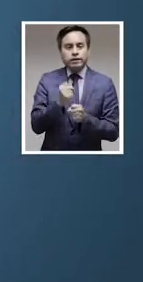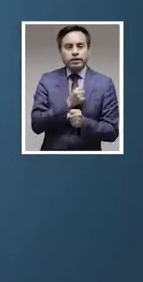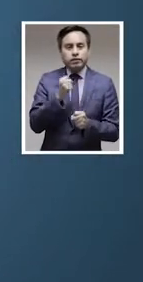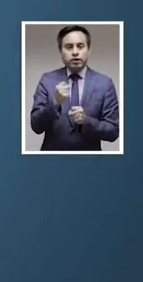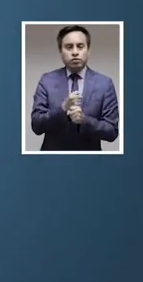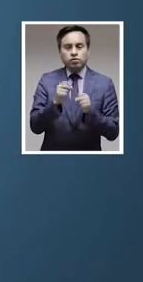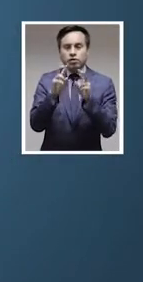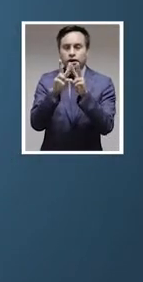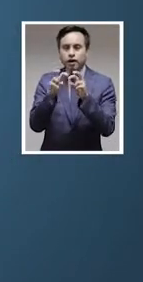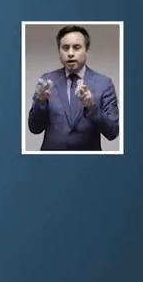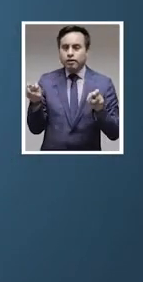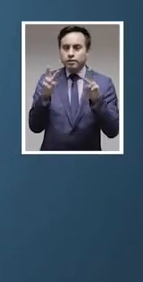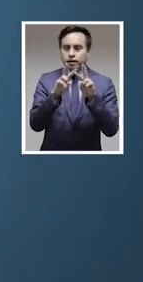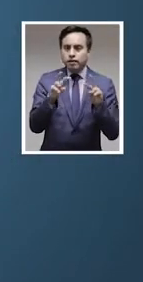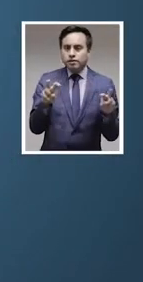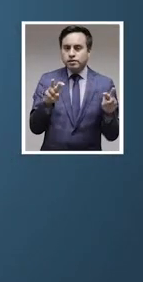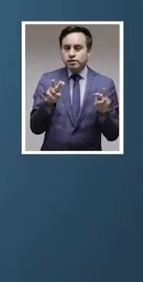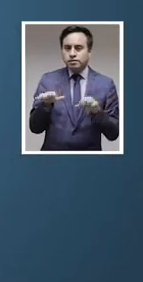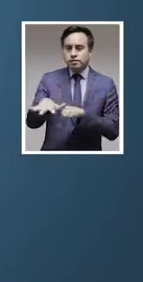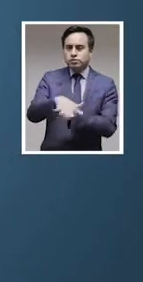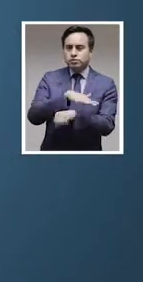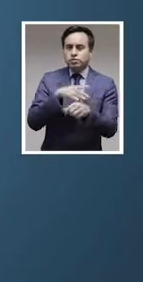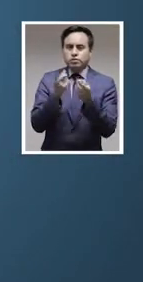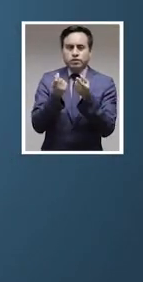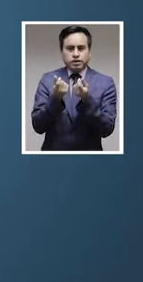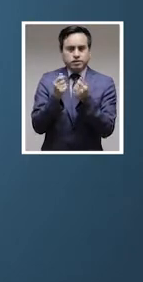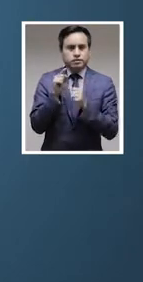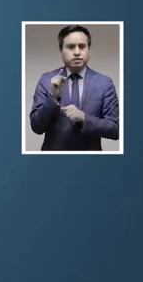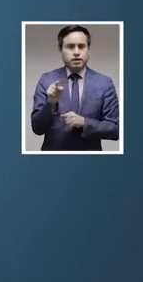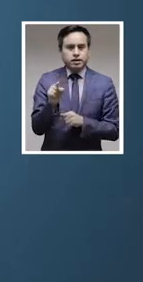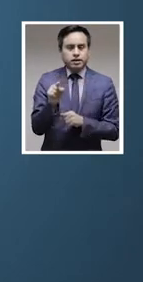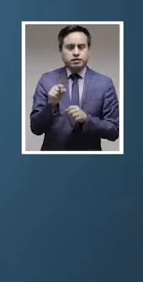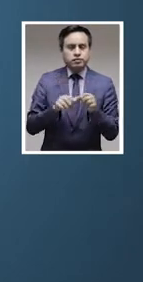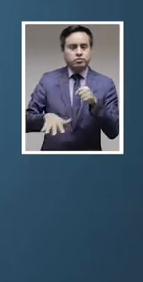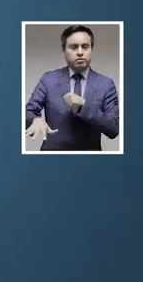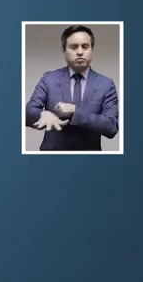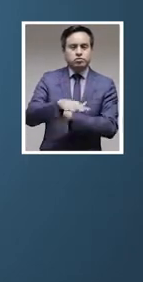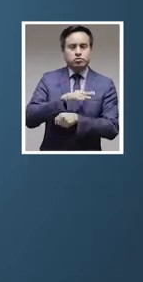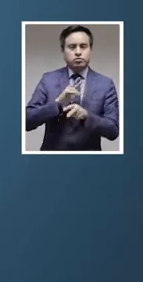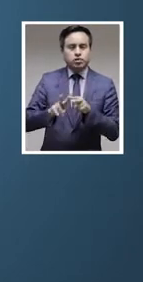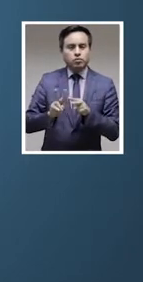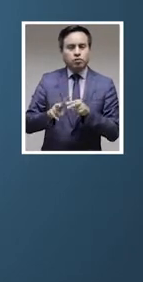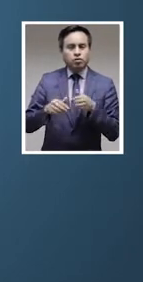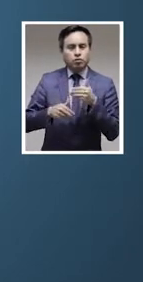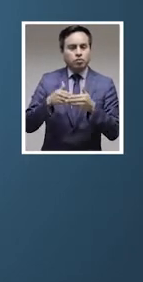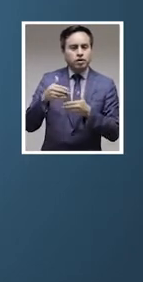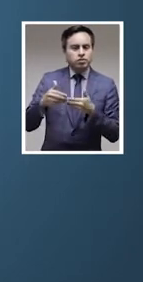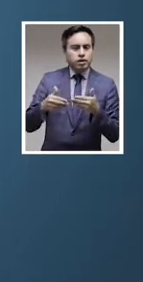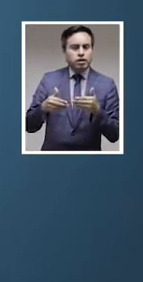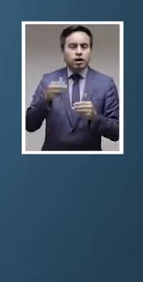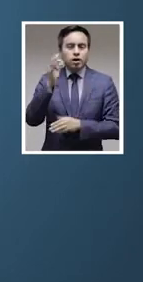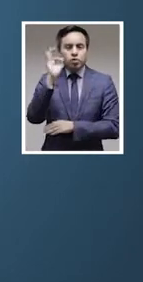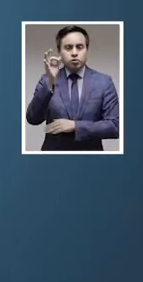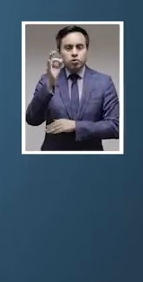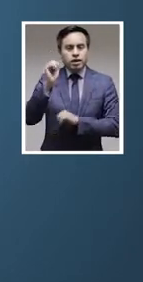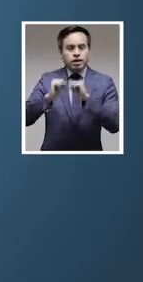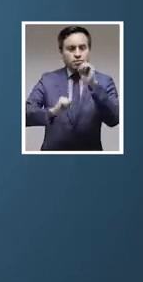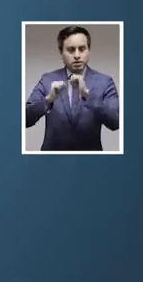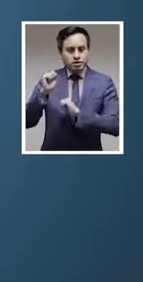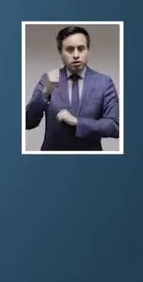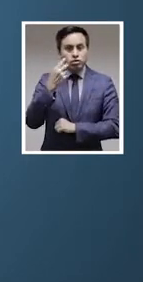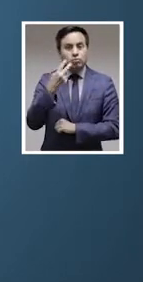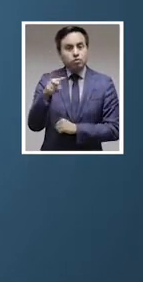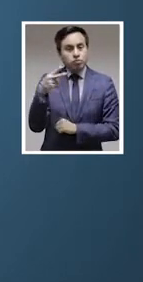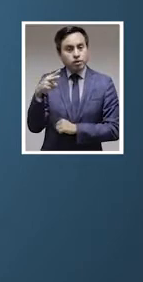trabajo de análisis de su situación financiera, de la situación operacional, reuniones con los empresarios que